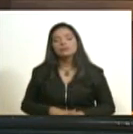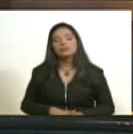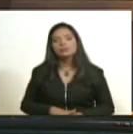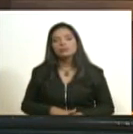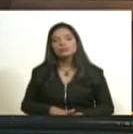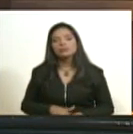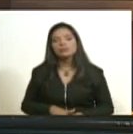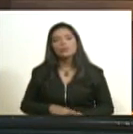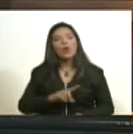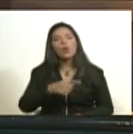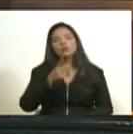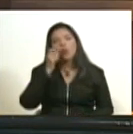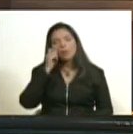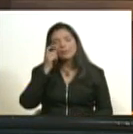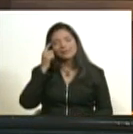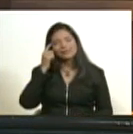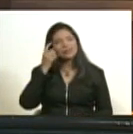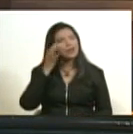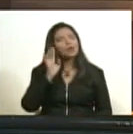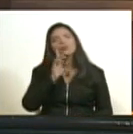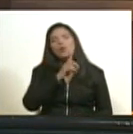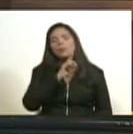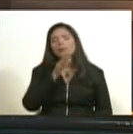señor llamado Guevara, creo que se llama, ¿no?